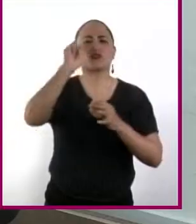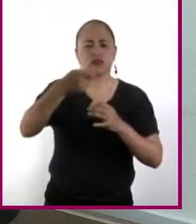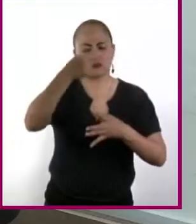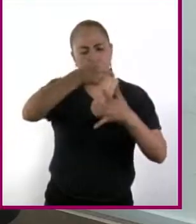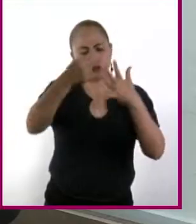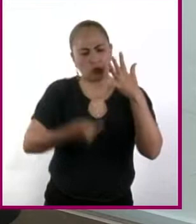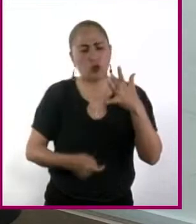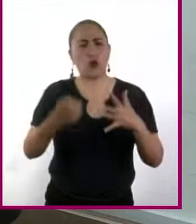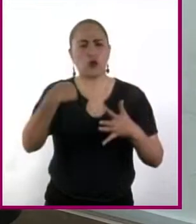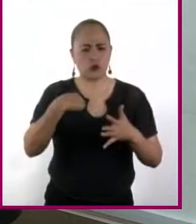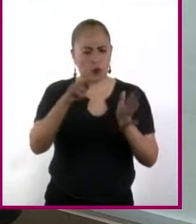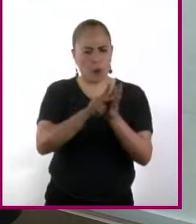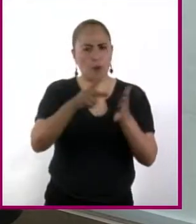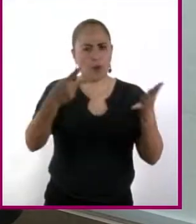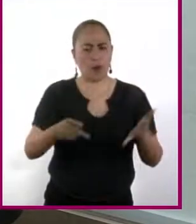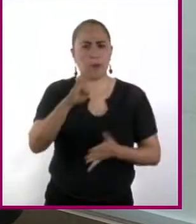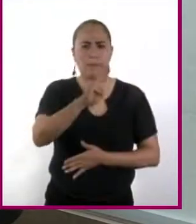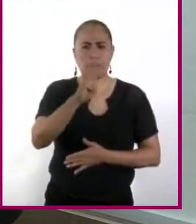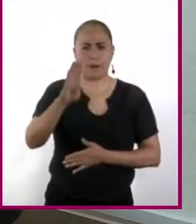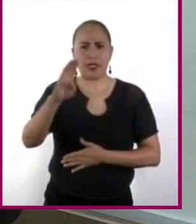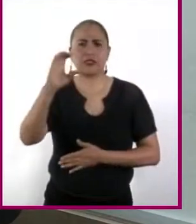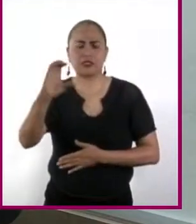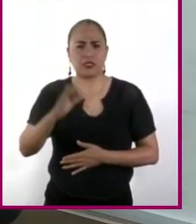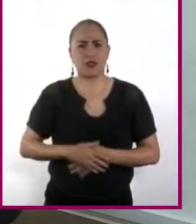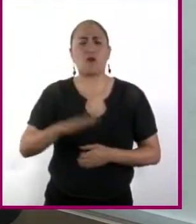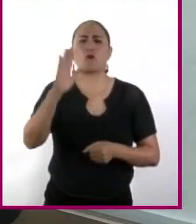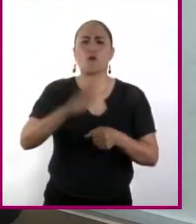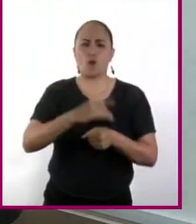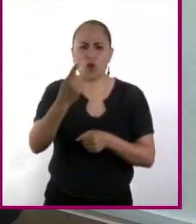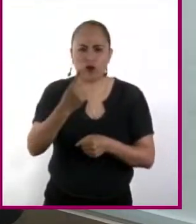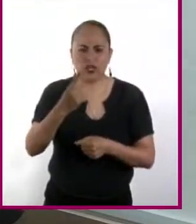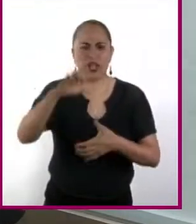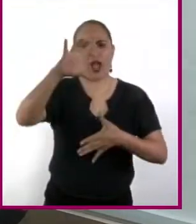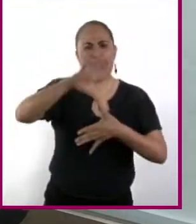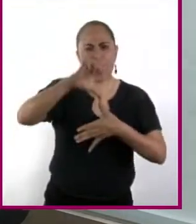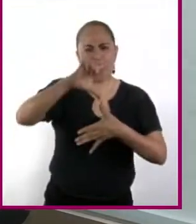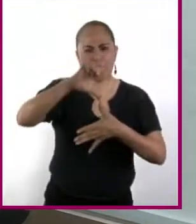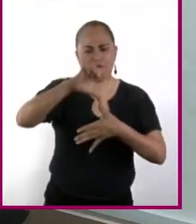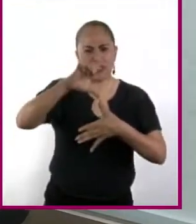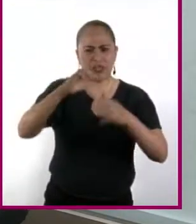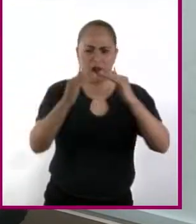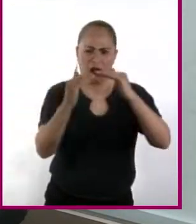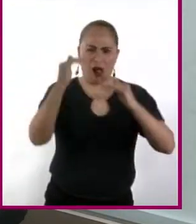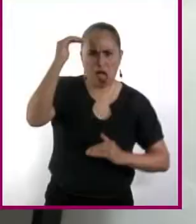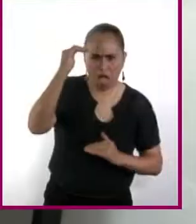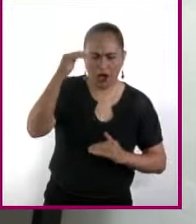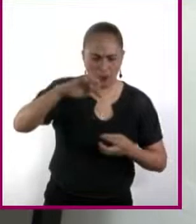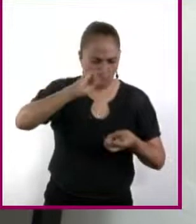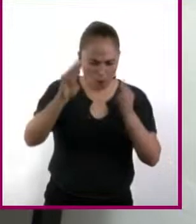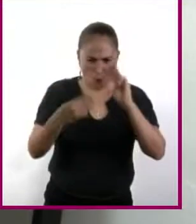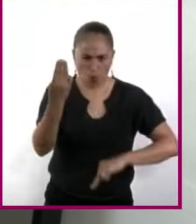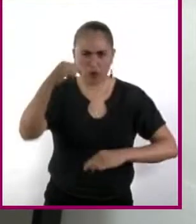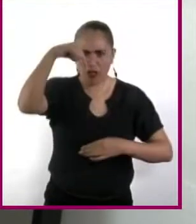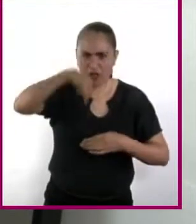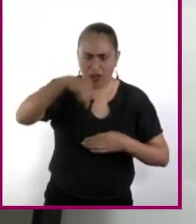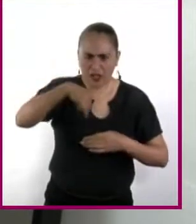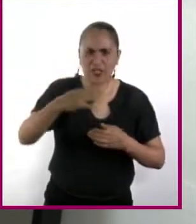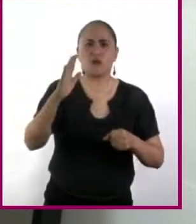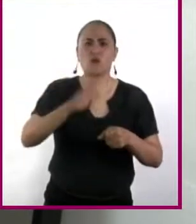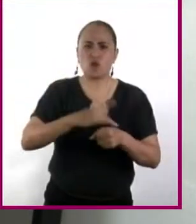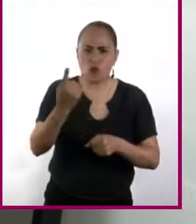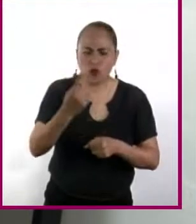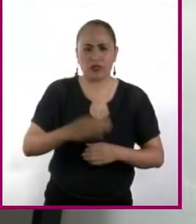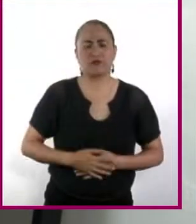localicé esta publicada por la BBC. ¿Por qué América Latina es la región más desigual del planeta? Dice que